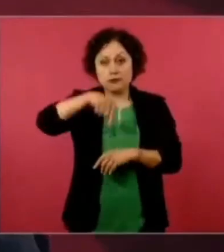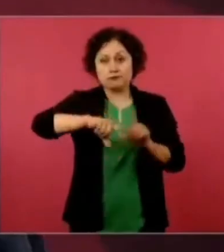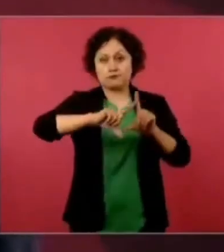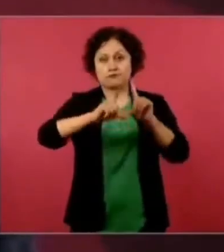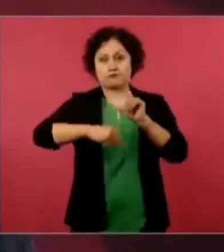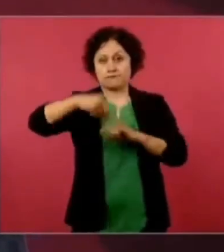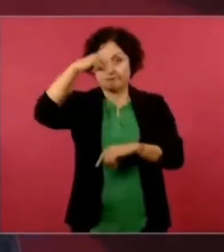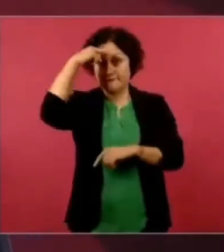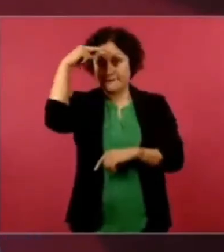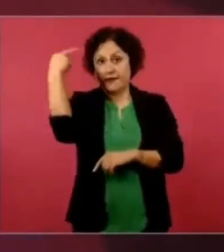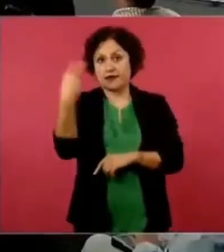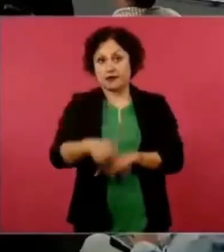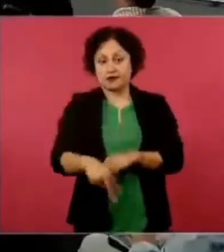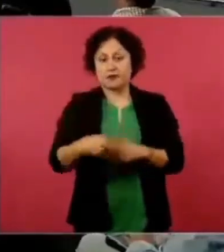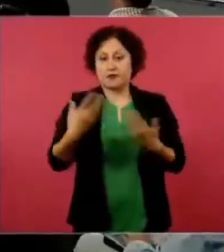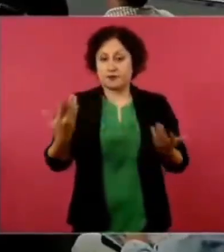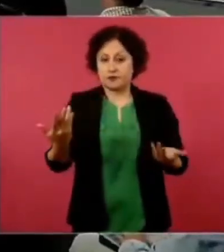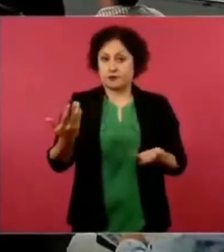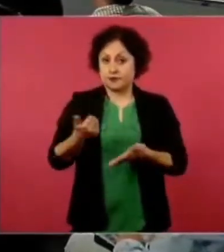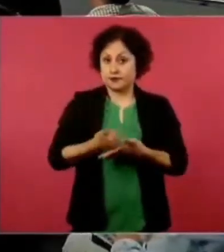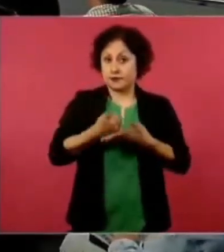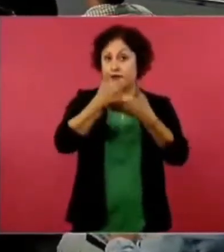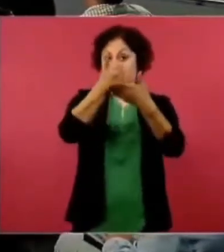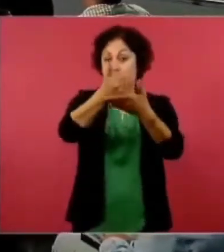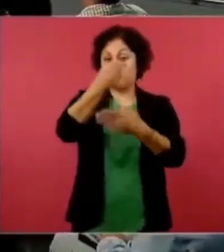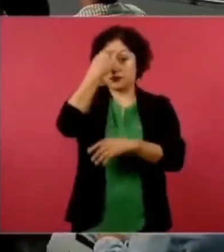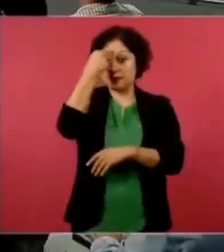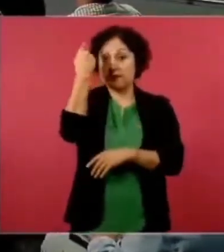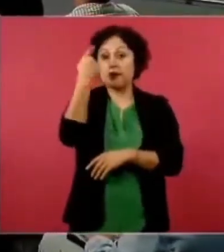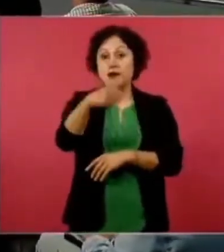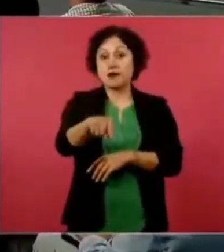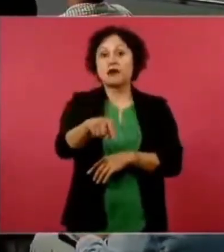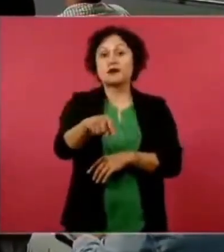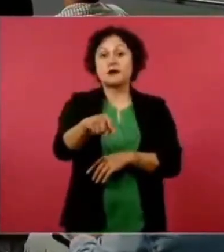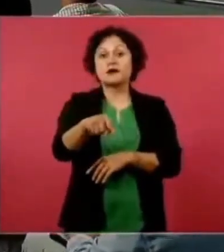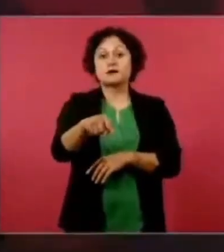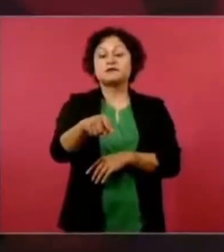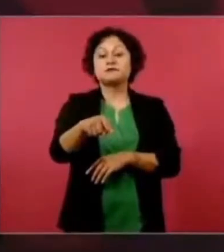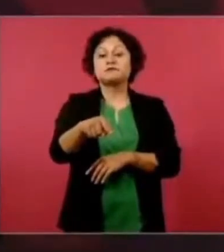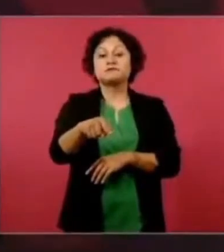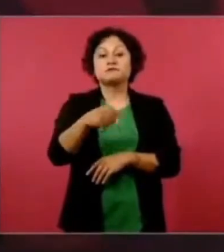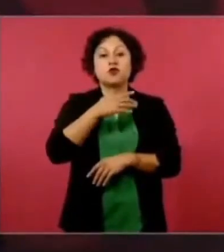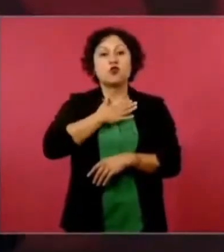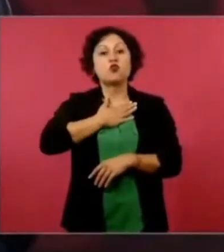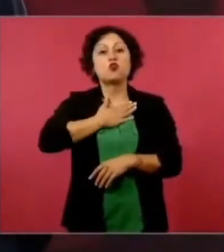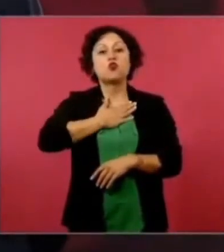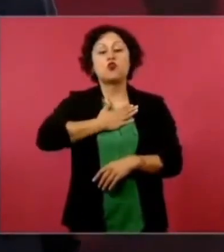Va a ayudar a que México sea justo